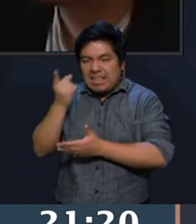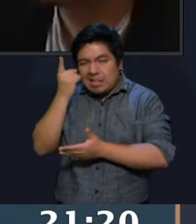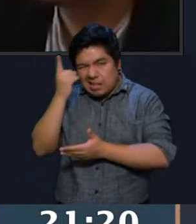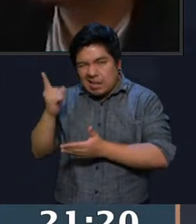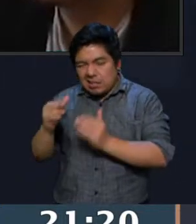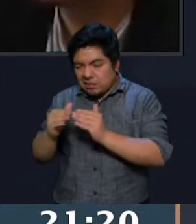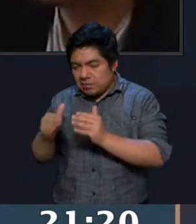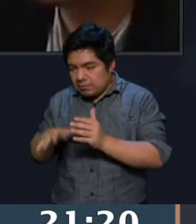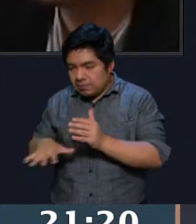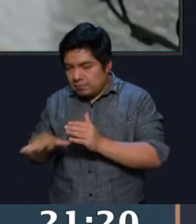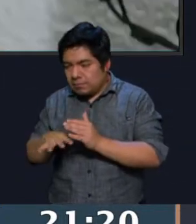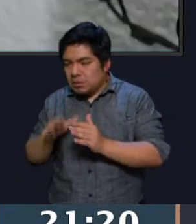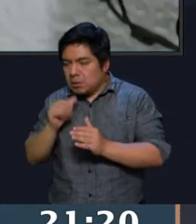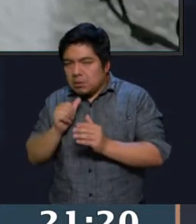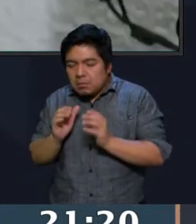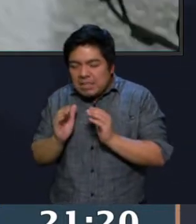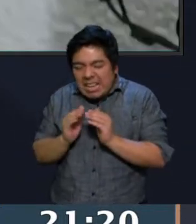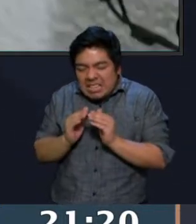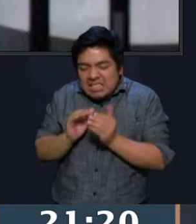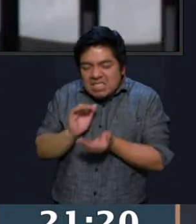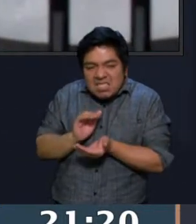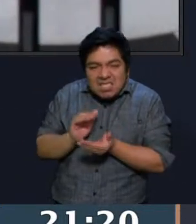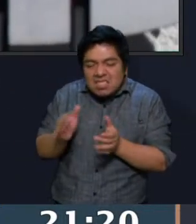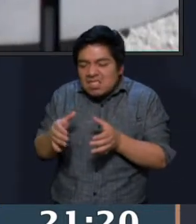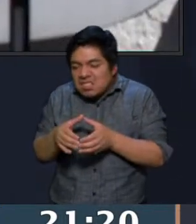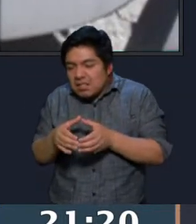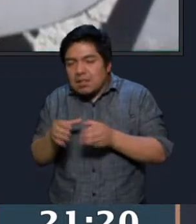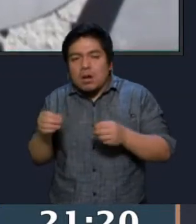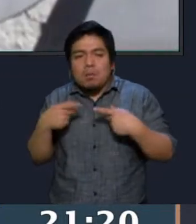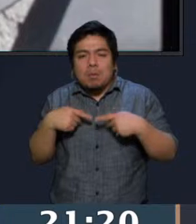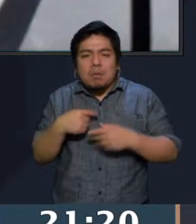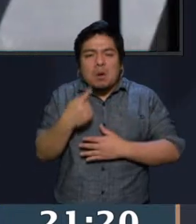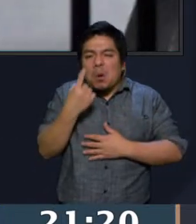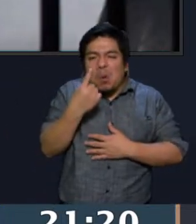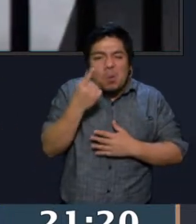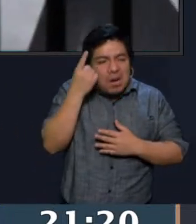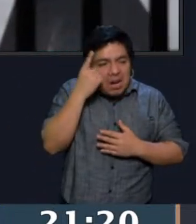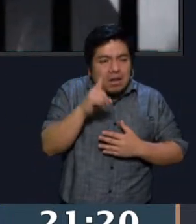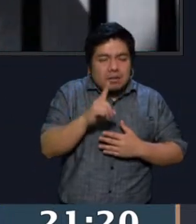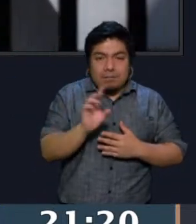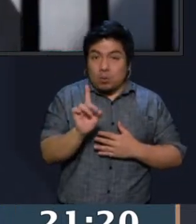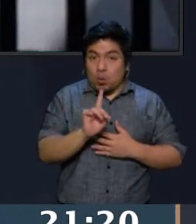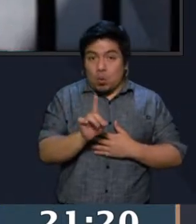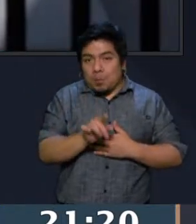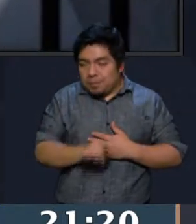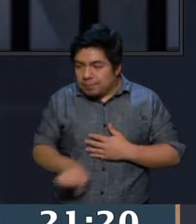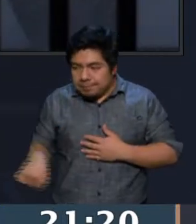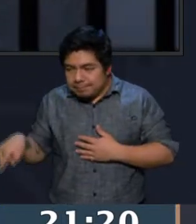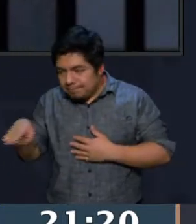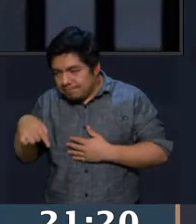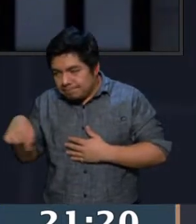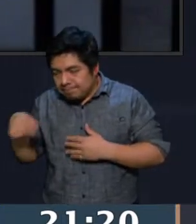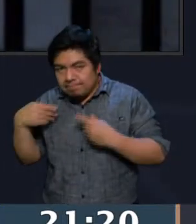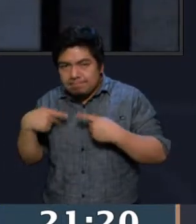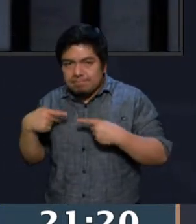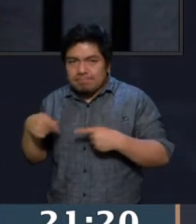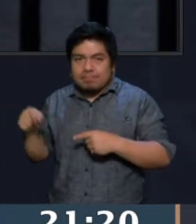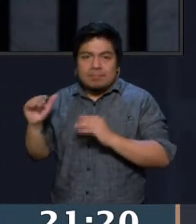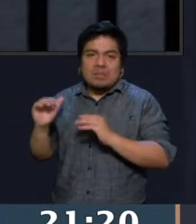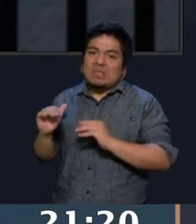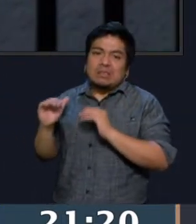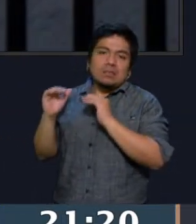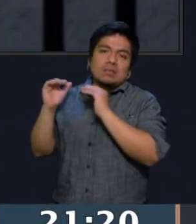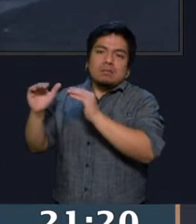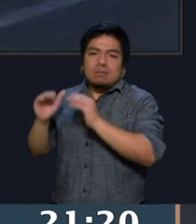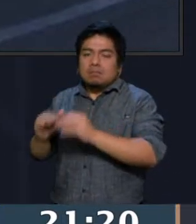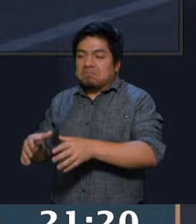a recaudar de propiedades pequeñas o de propietarios que tengan solo un inmueble, sino que el objetivo tendría que ser, de nuevo, ir a la progresividad